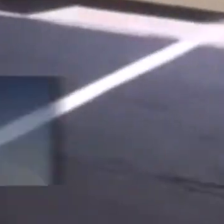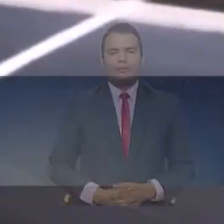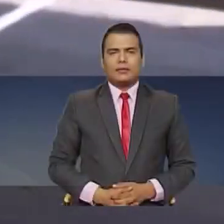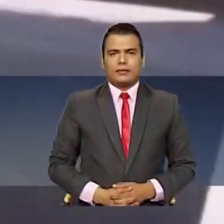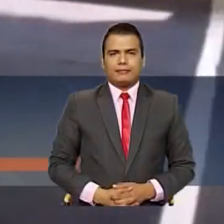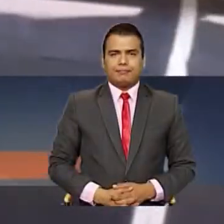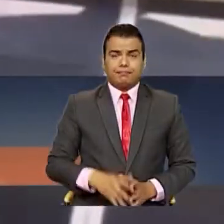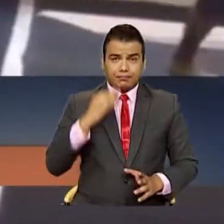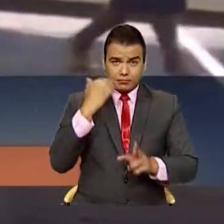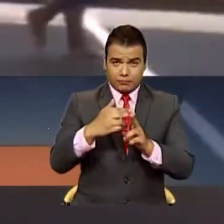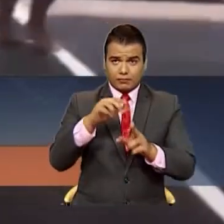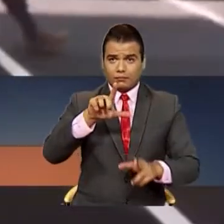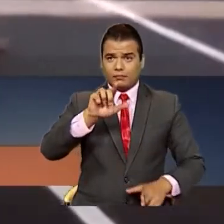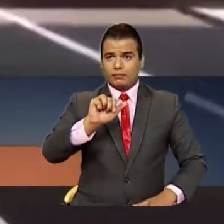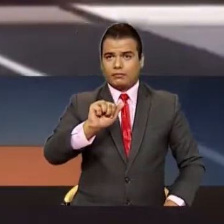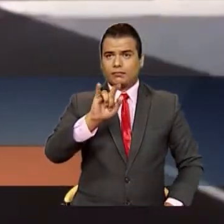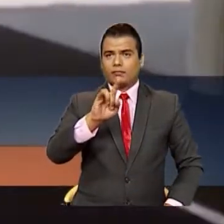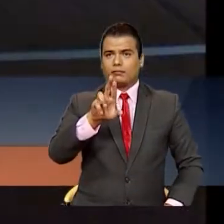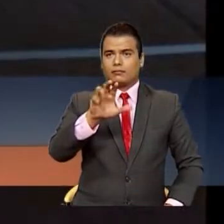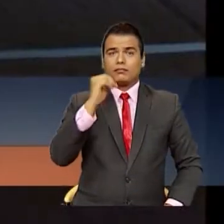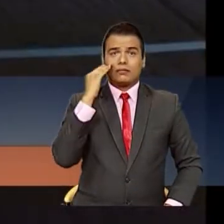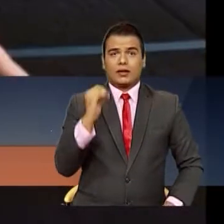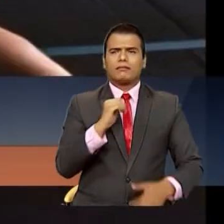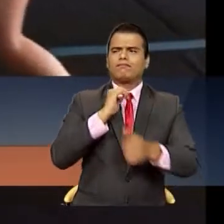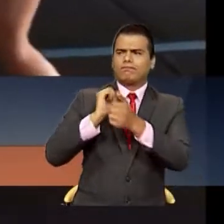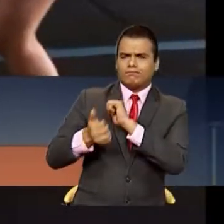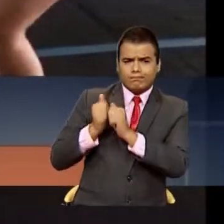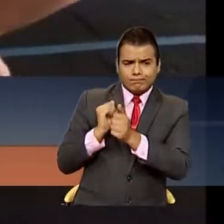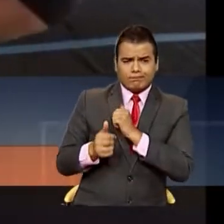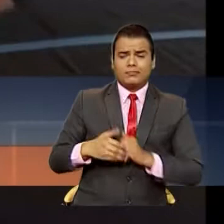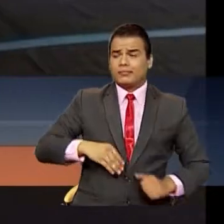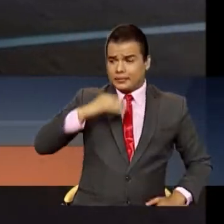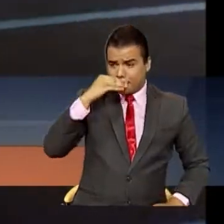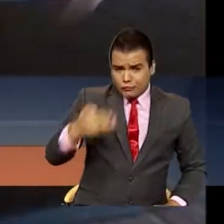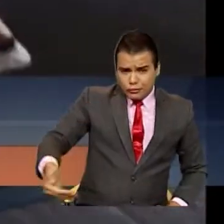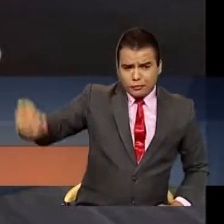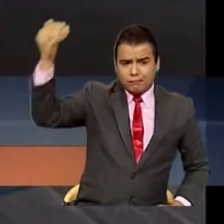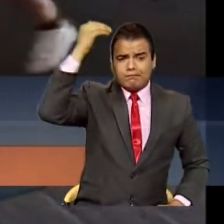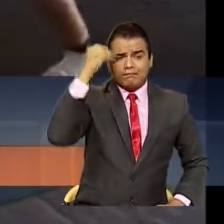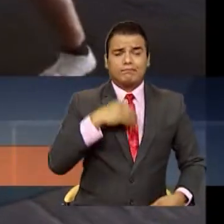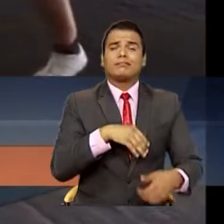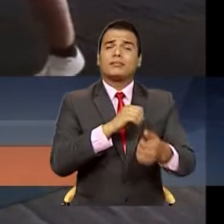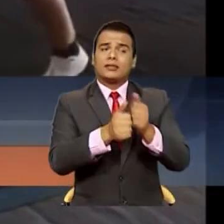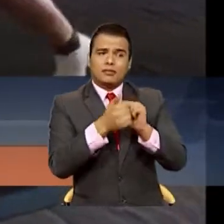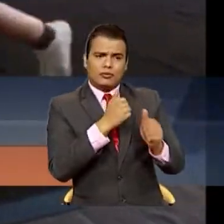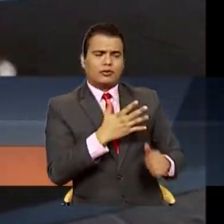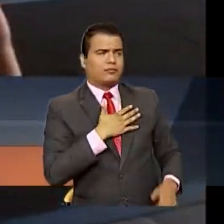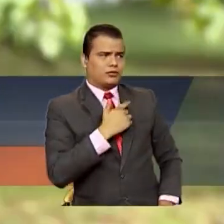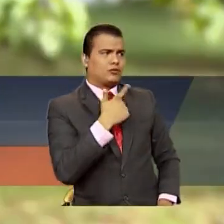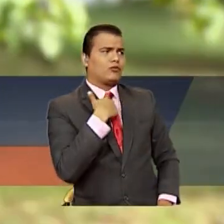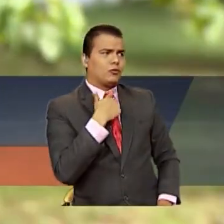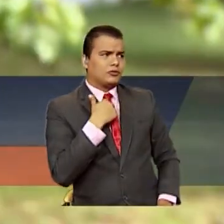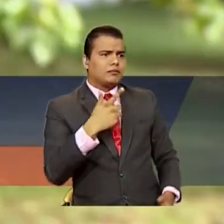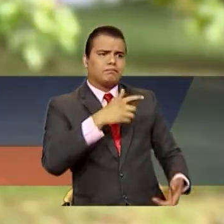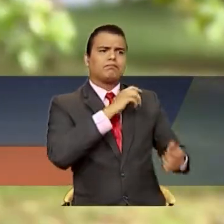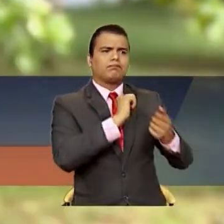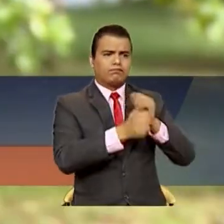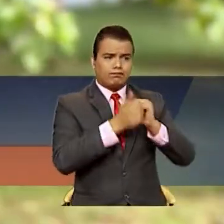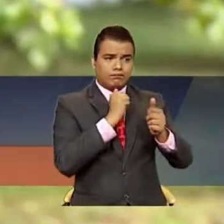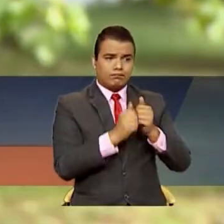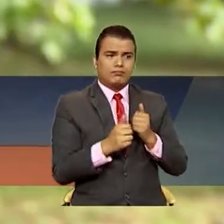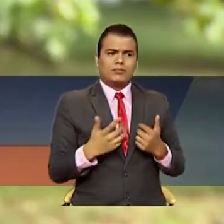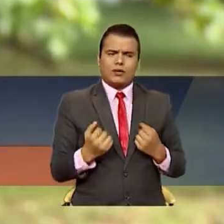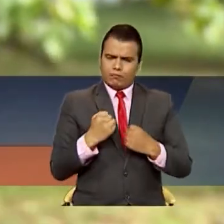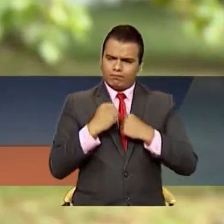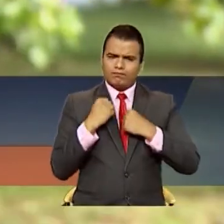Laura Olaya, una linda joven dedicada al deporte desde pequeña. me gusta mucho porque es un deporte que es